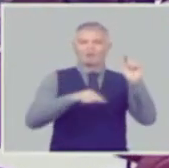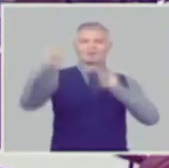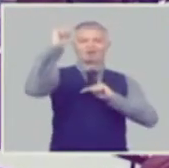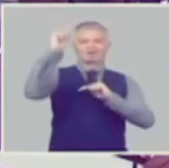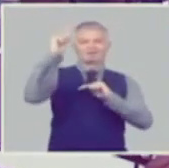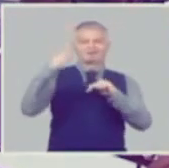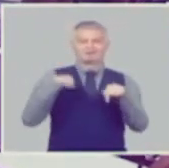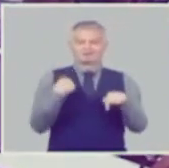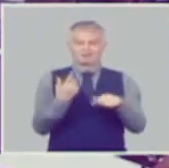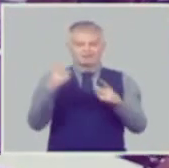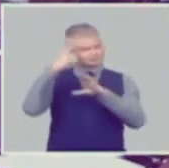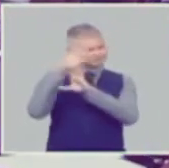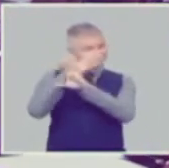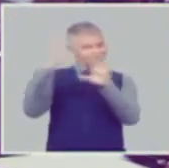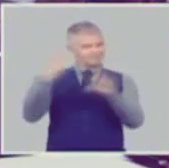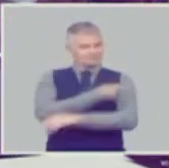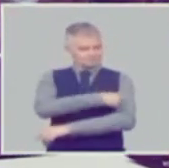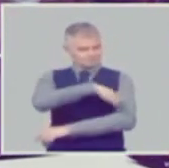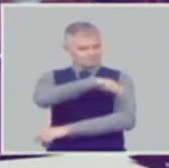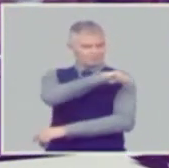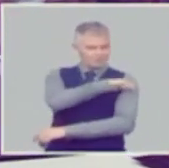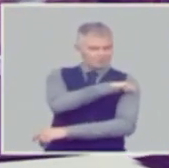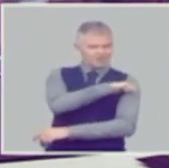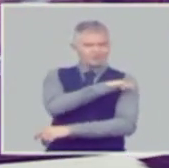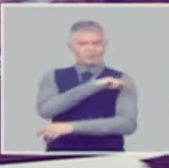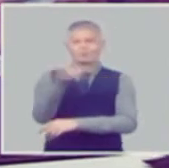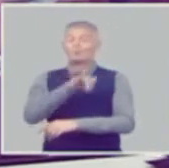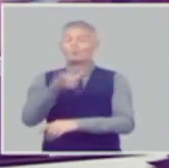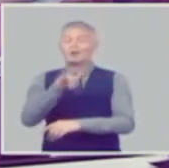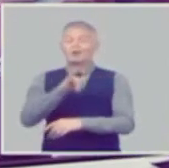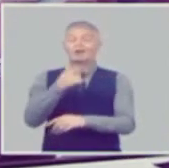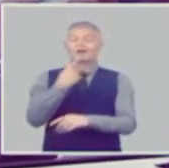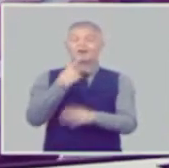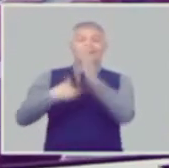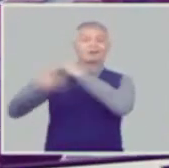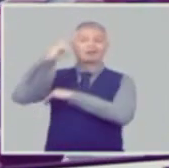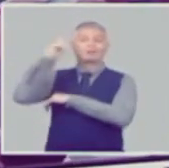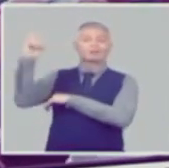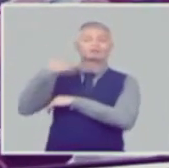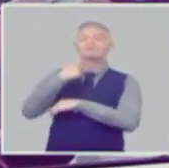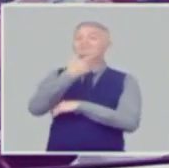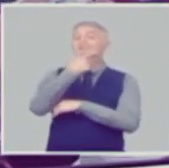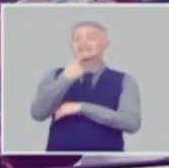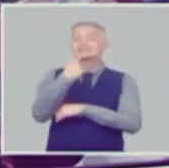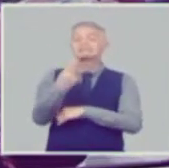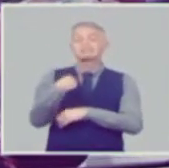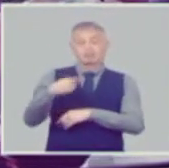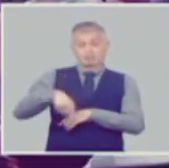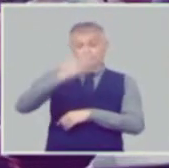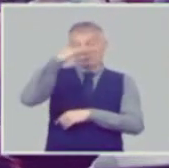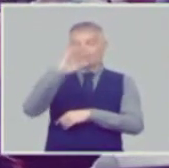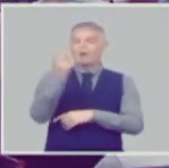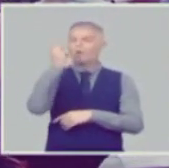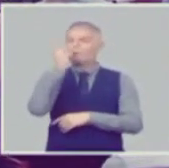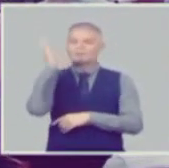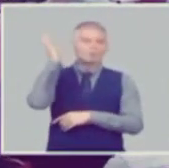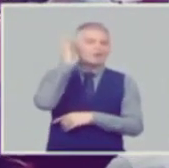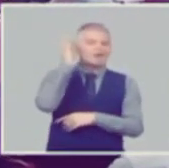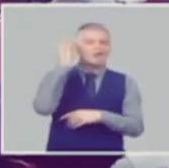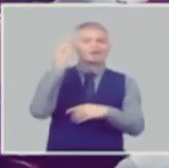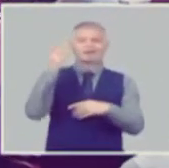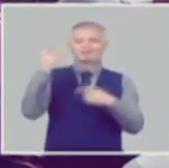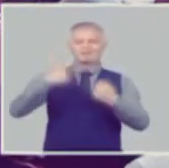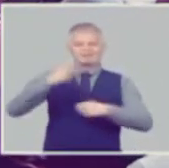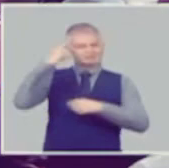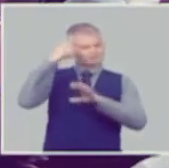pueblo y aquella sentencia premonitoria de Fidel de que nos convertiríamos en un país de hombres y mujeres de ciencia,